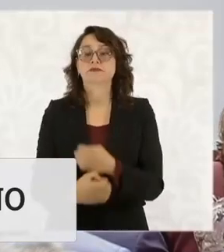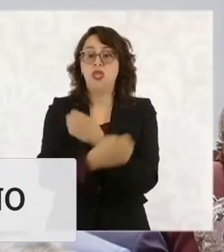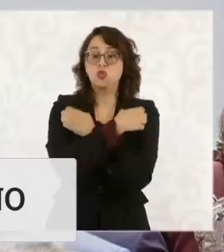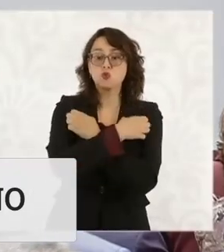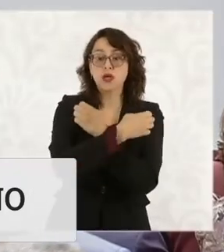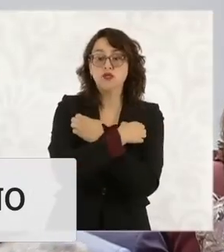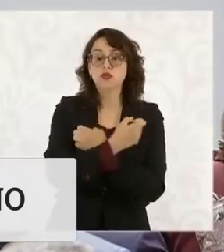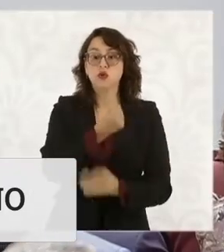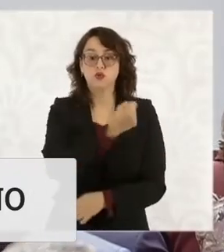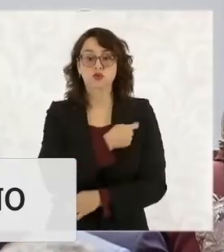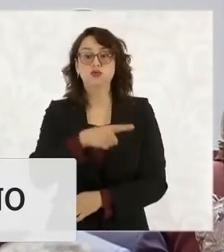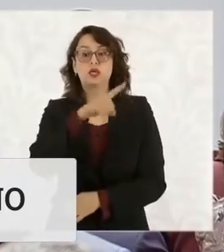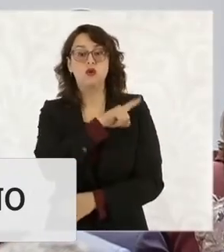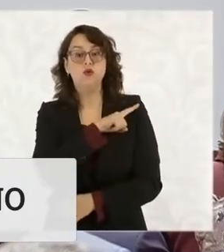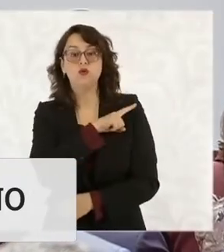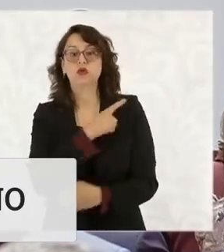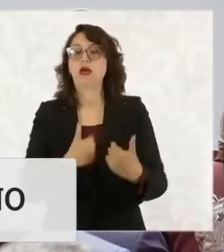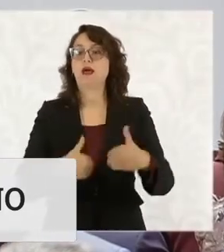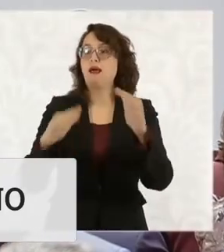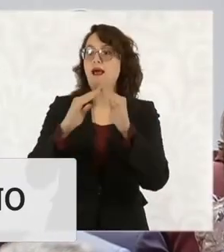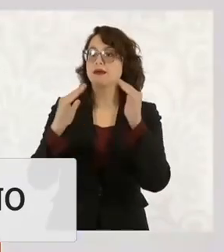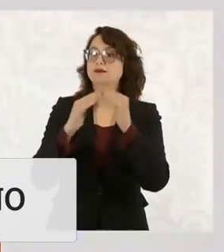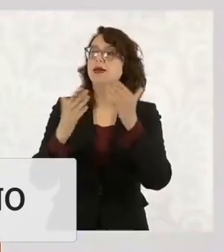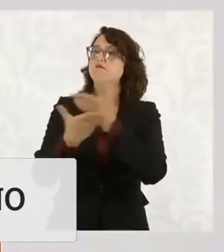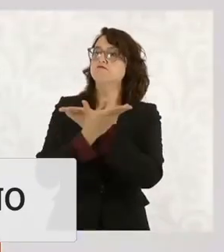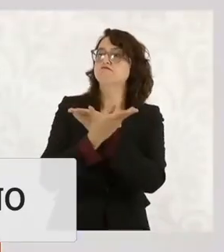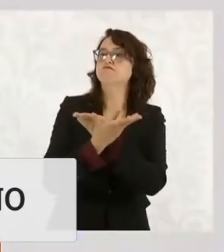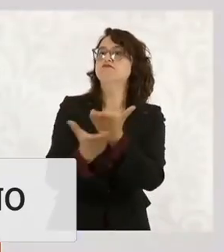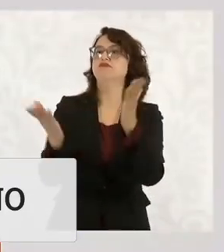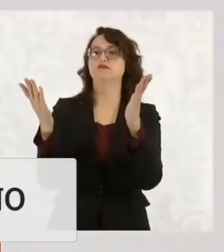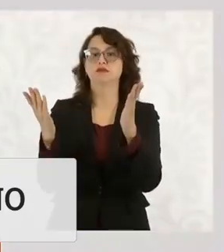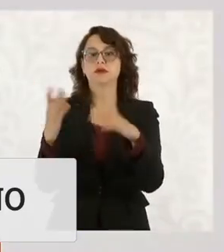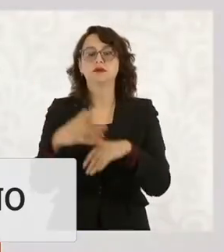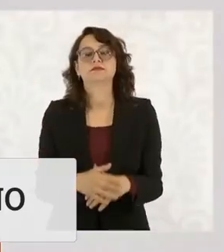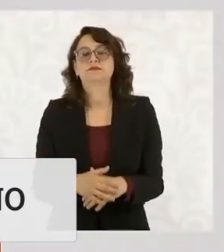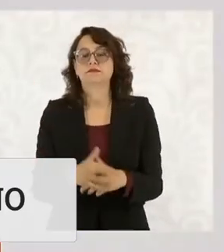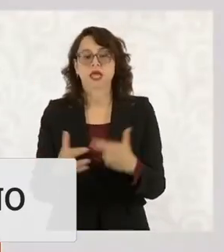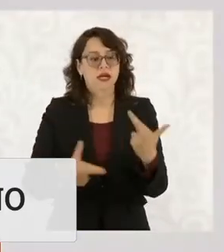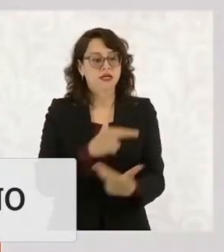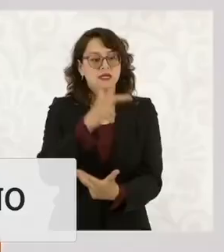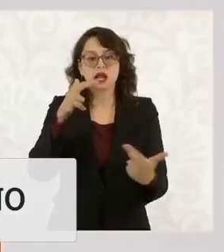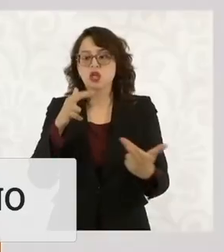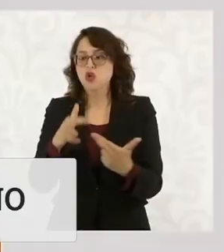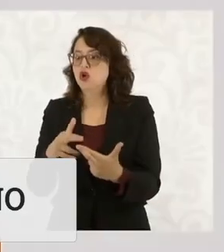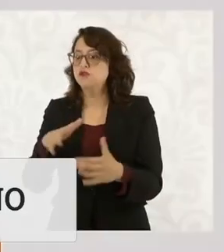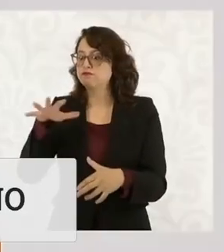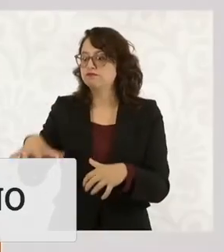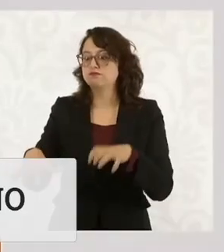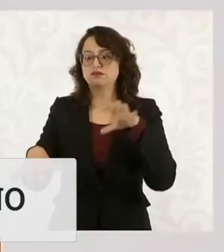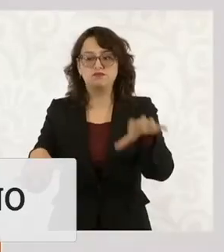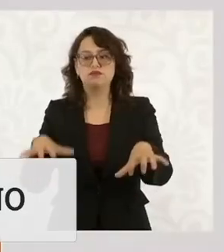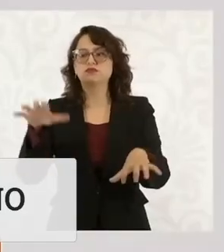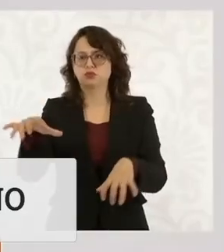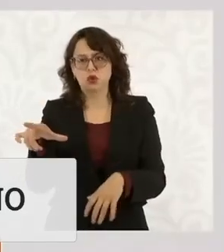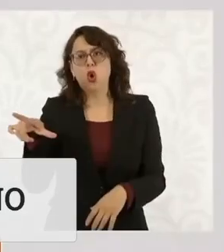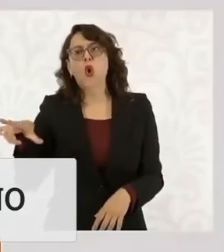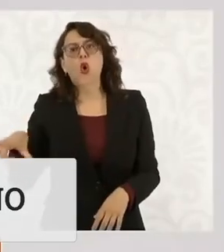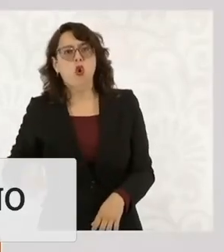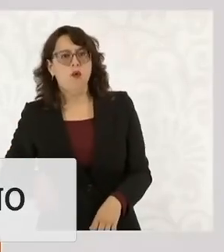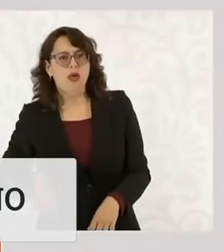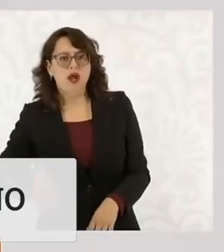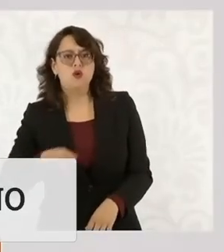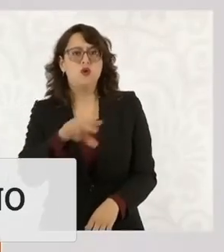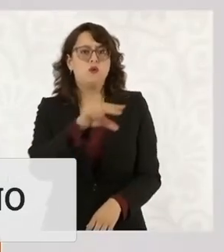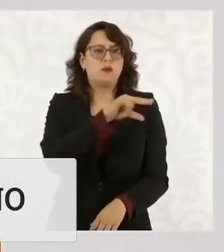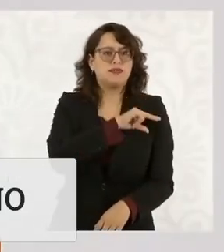educación, la salud y el acceso a la vivienda. Promueve el desarrollo regional con inversión pública y privada,